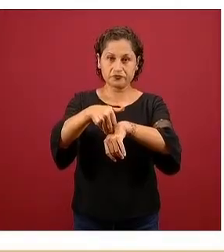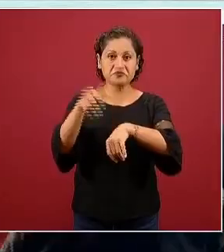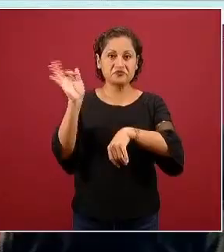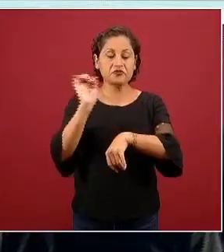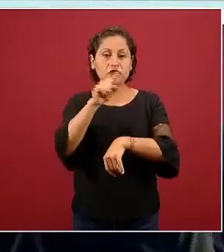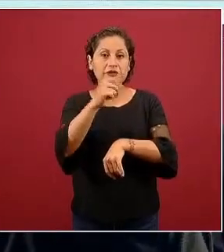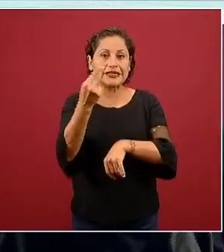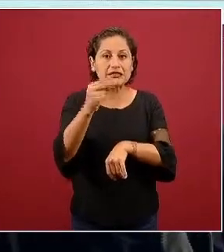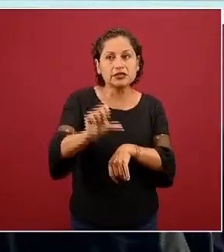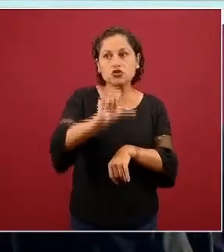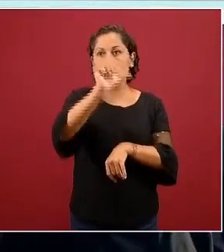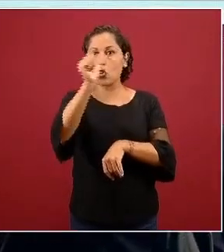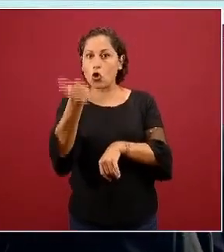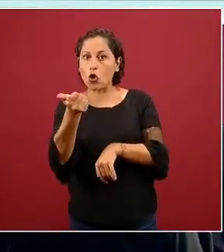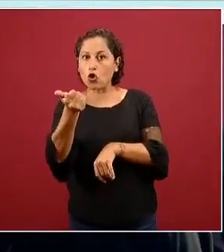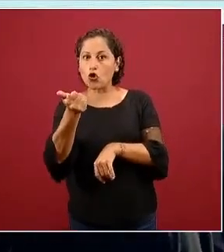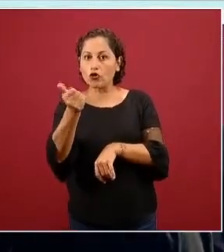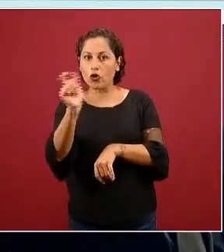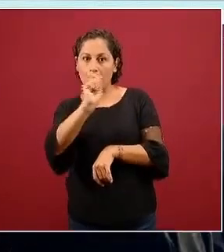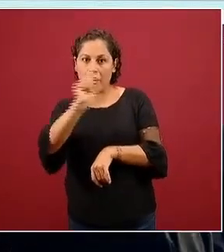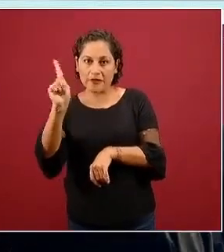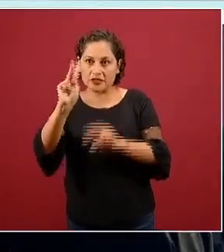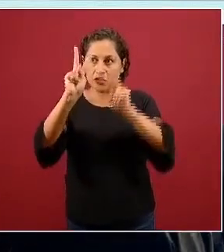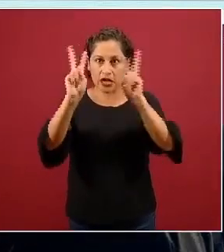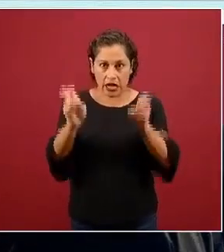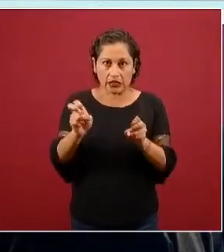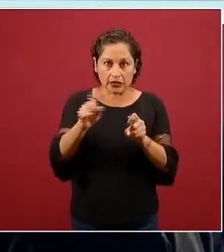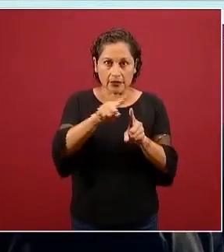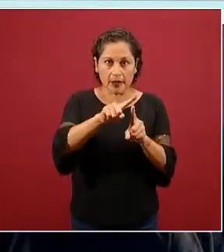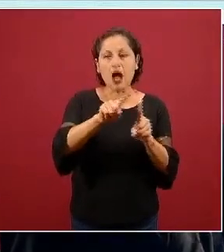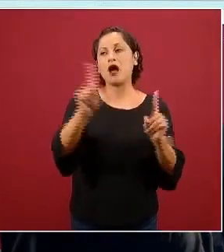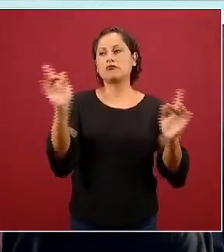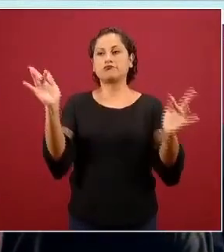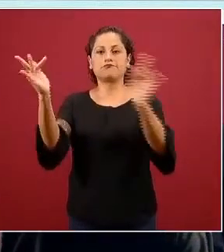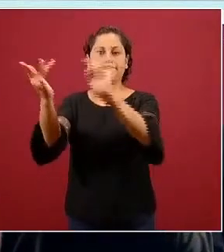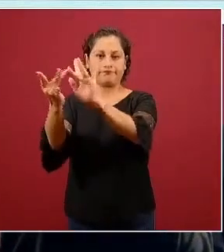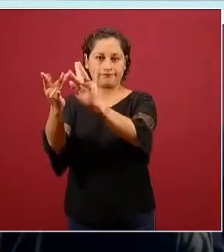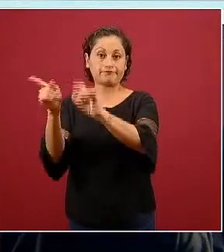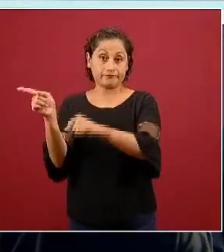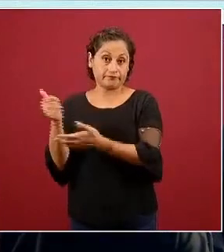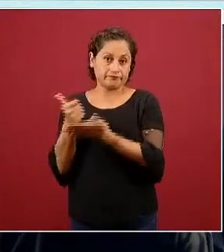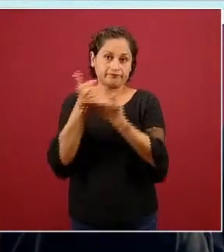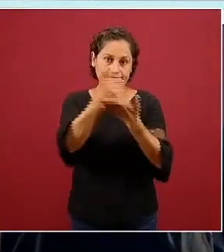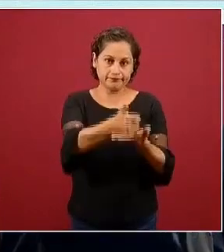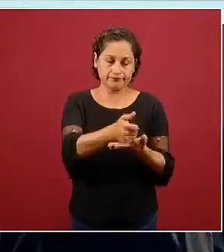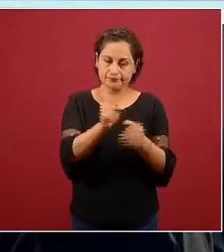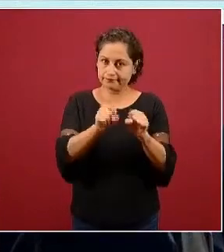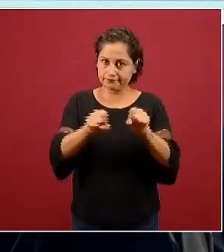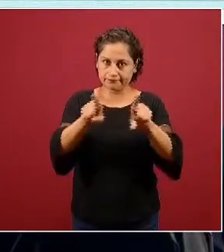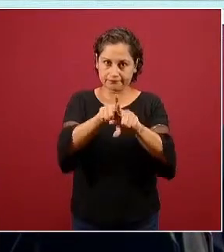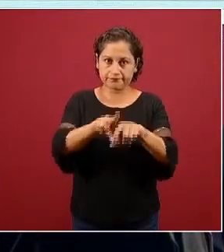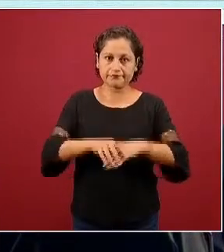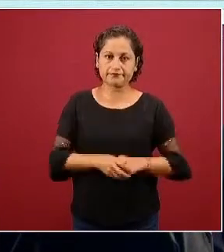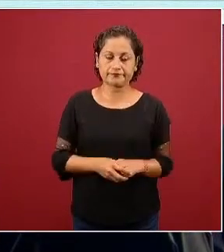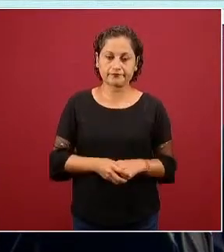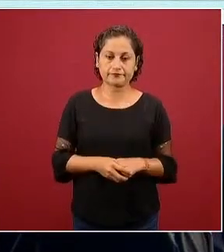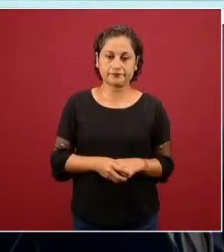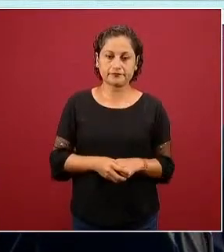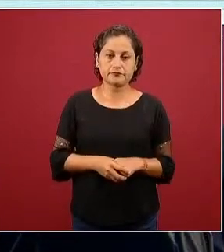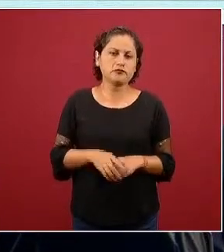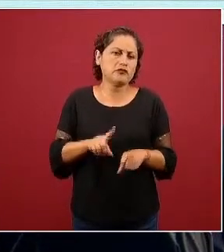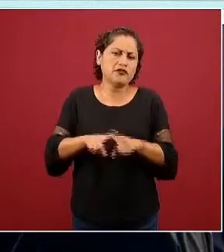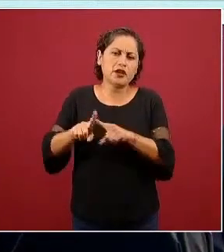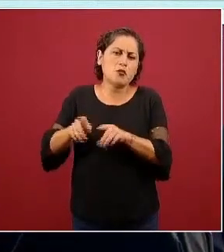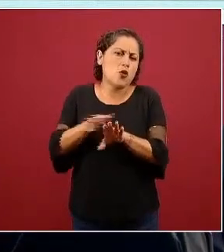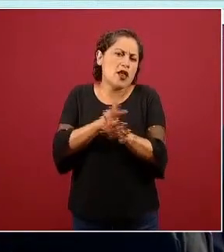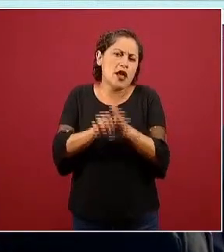distintas líneas de atención telefónica que están prestando sus servicios, que centros de